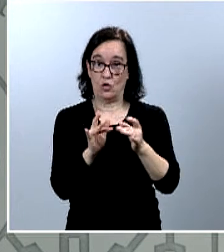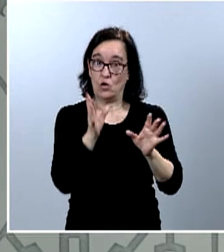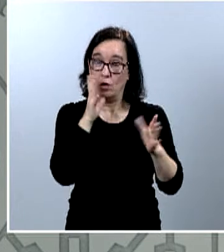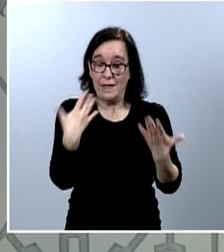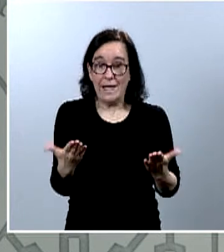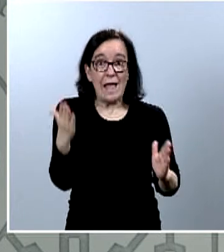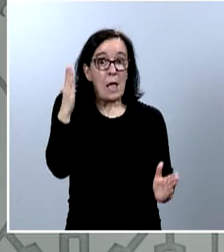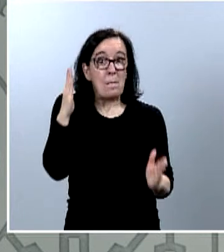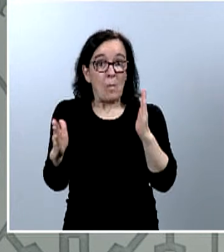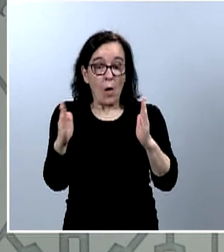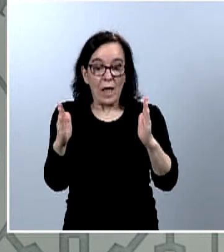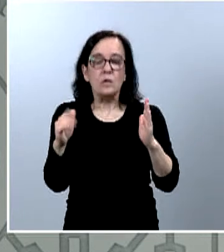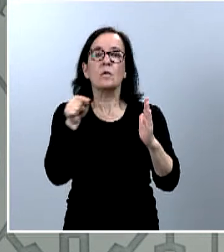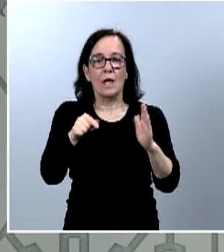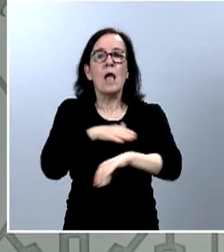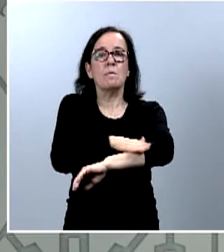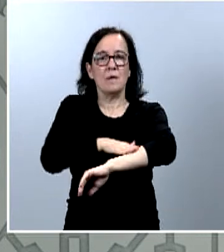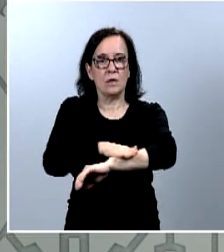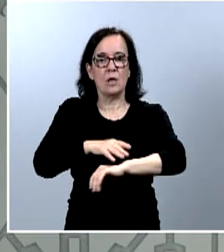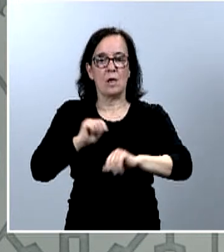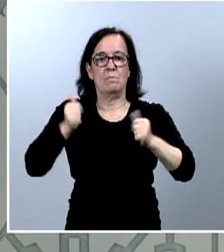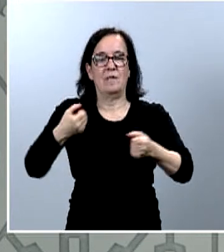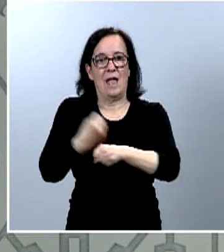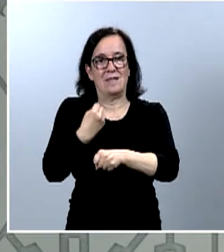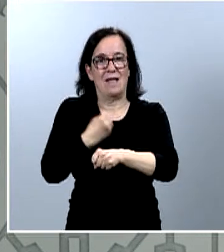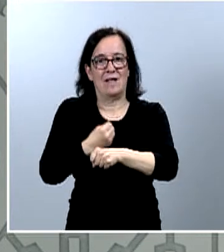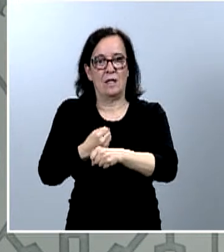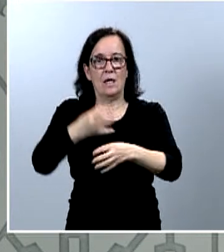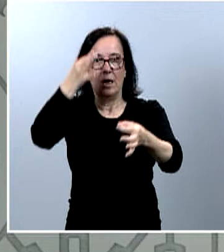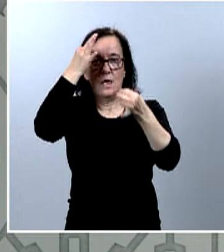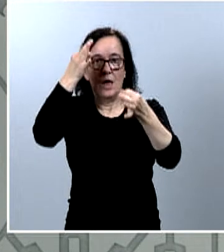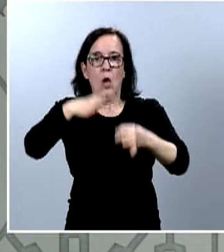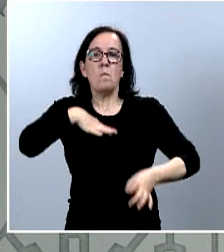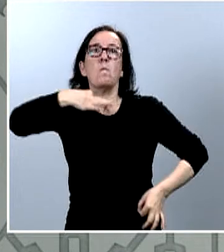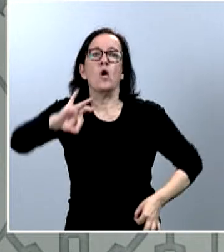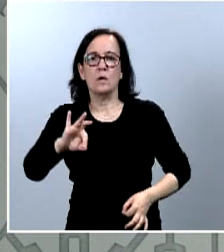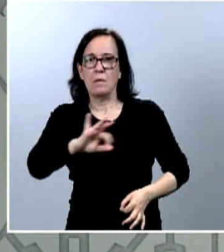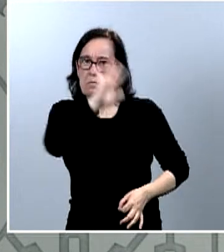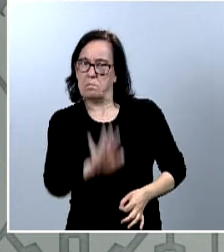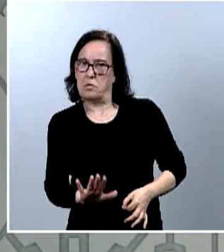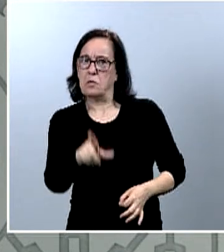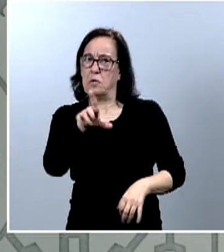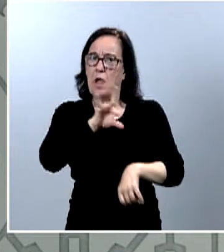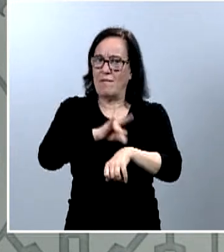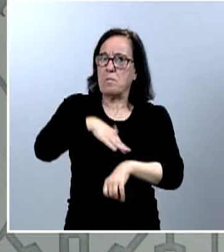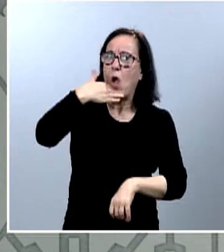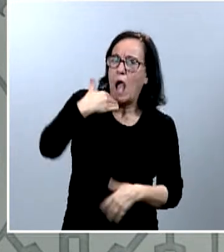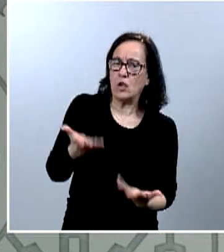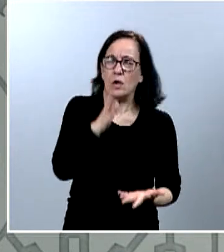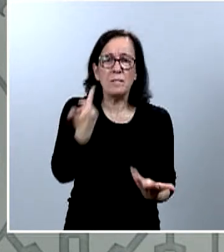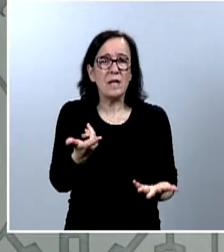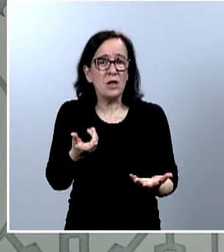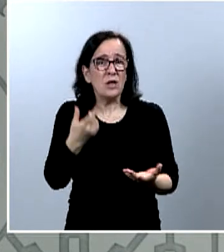momento es cuando el Ministerio empezará a trabajar con datos de posibles sospechosos de alguna manera. Pero obviamente los datos de sospechosos